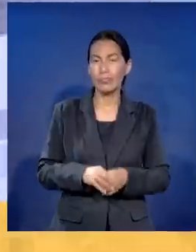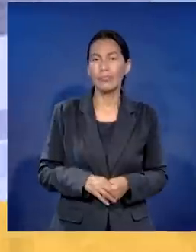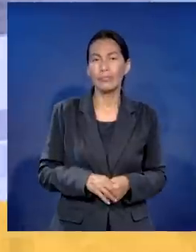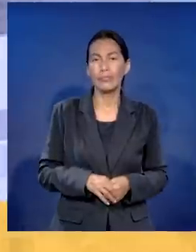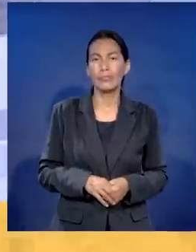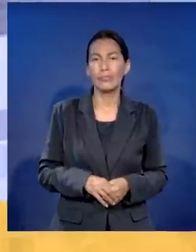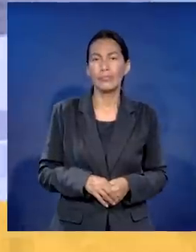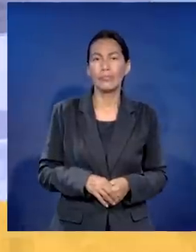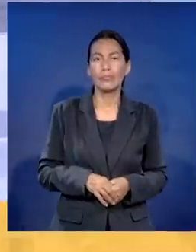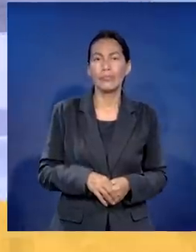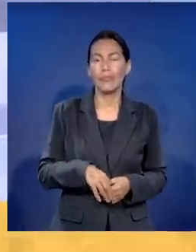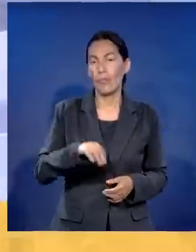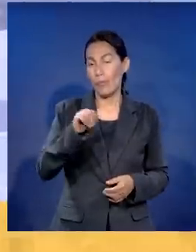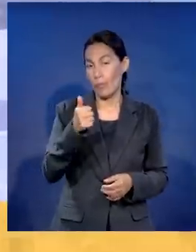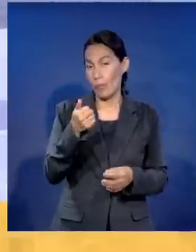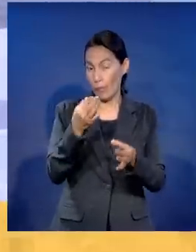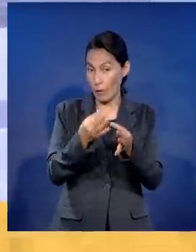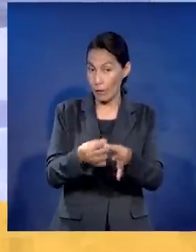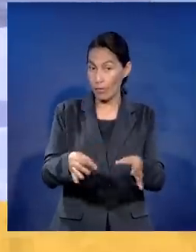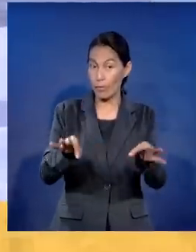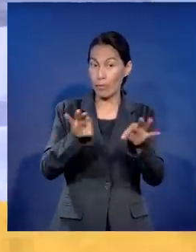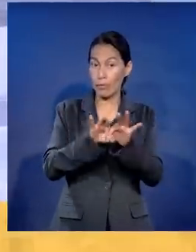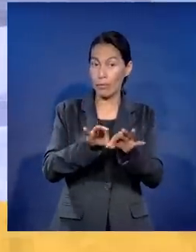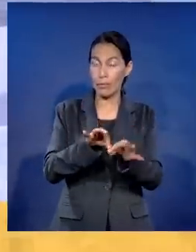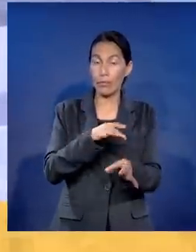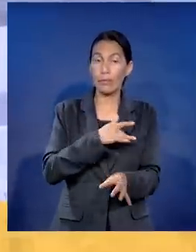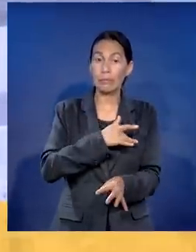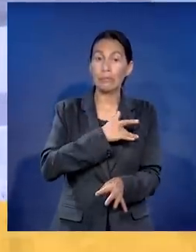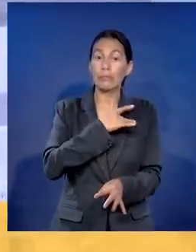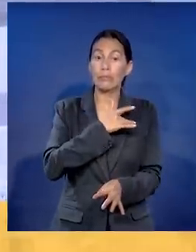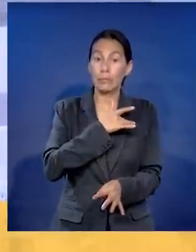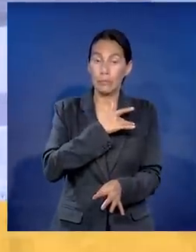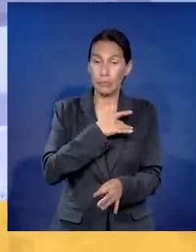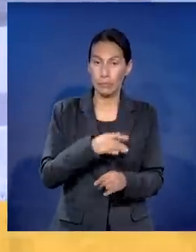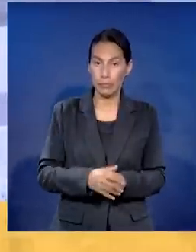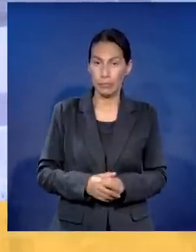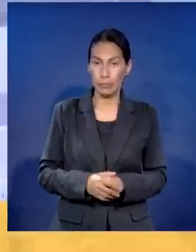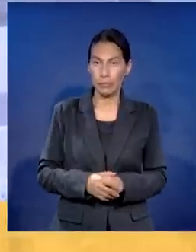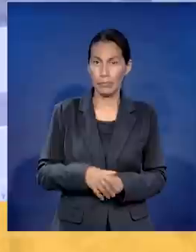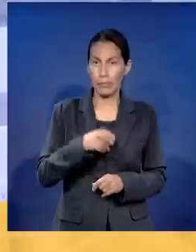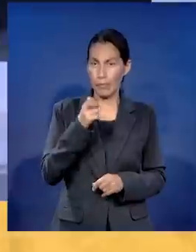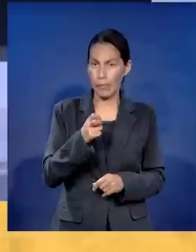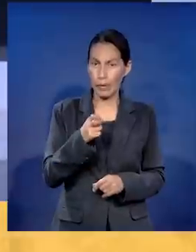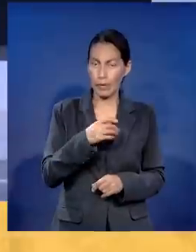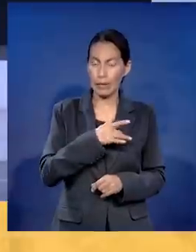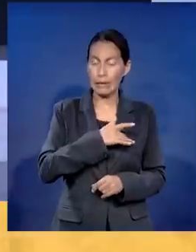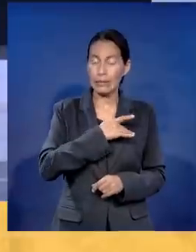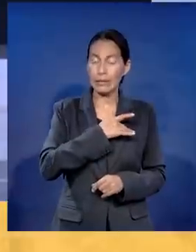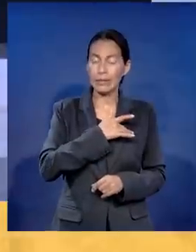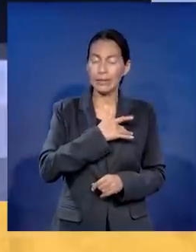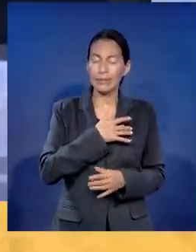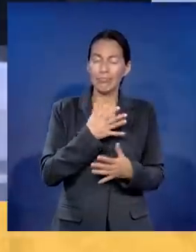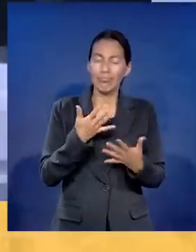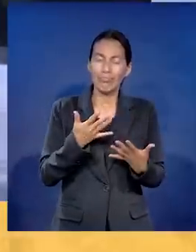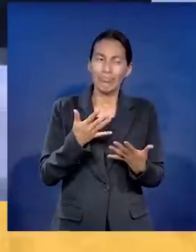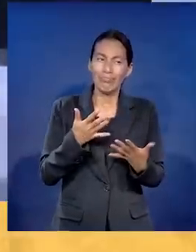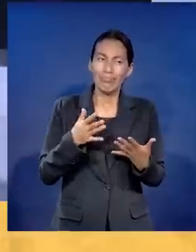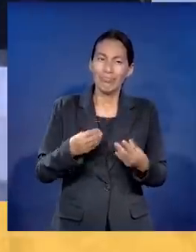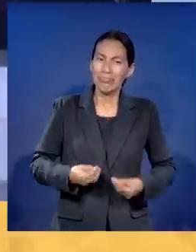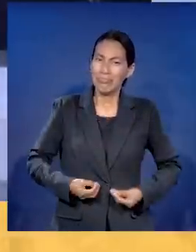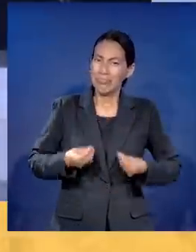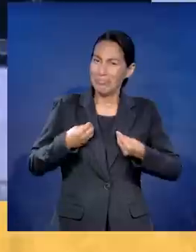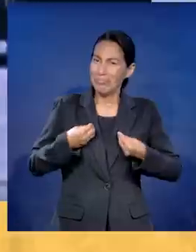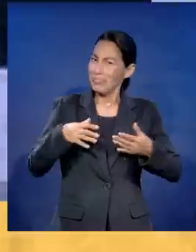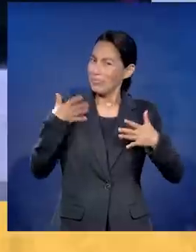viene una parte muy importante que yo tengo que reconocer es muy importante son los sentimientos los sentimientos nos hacen tener